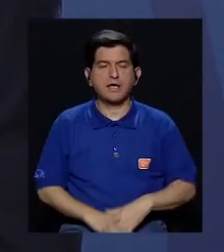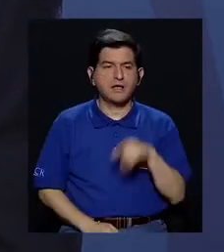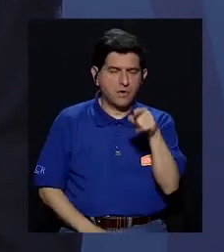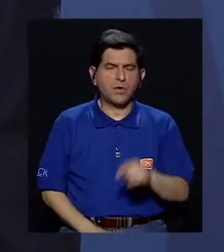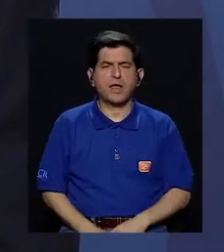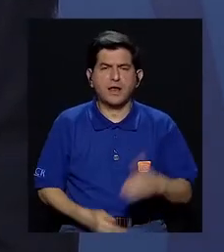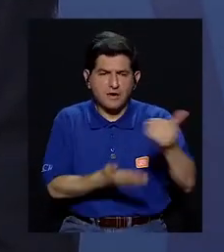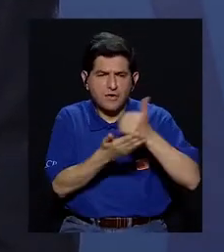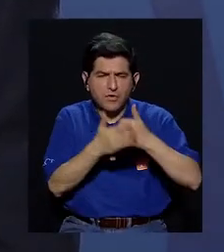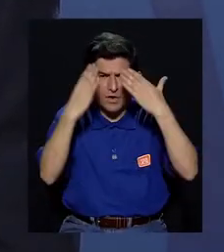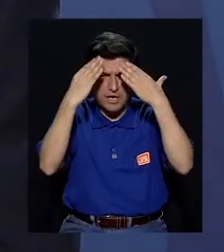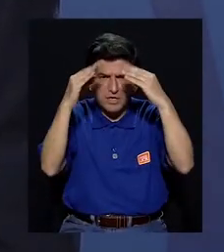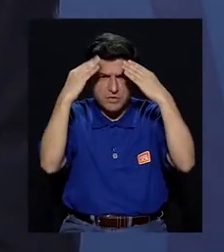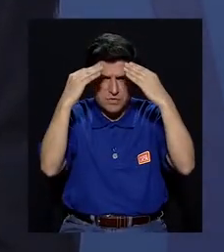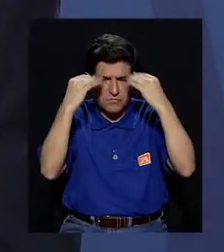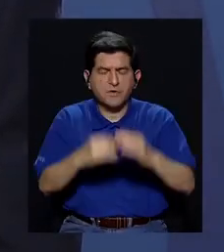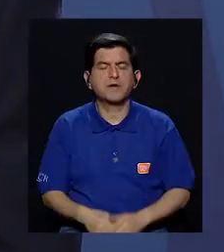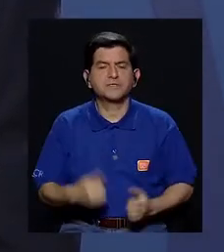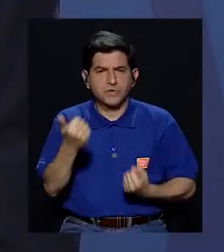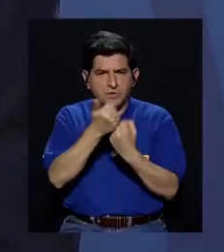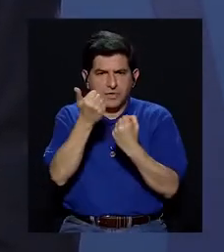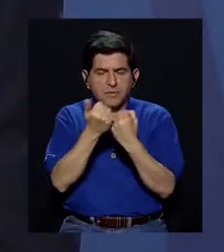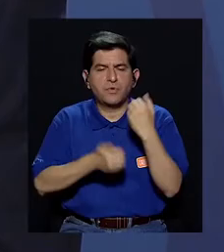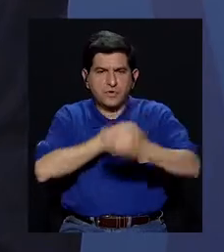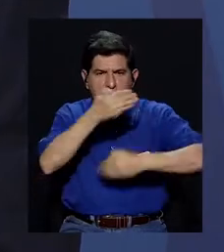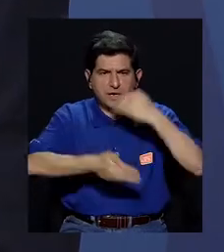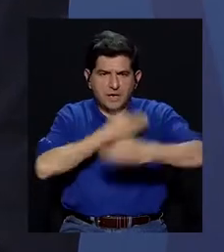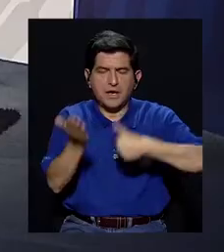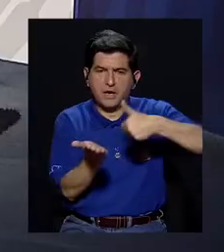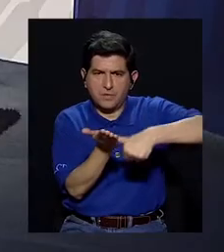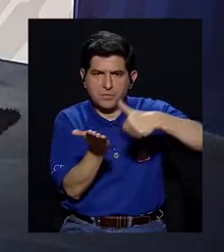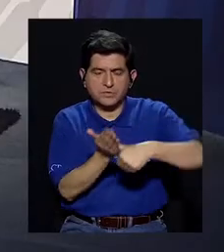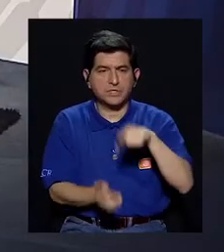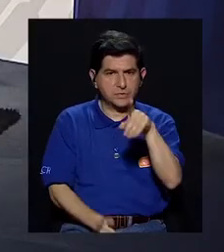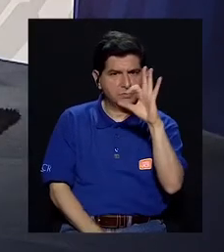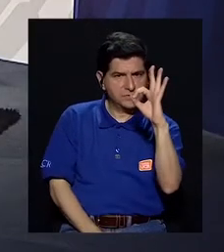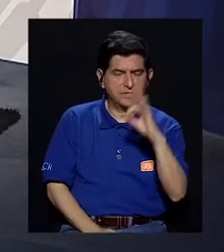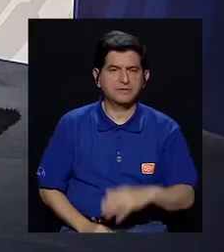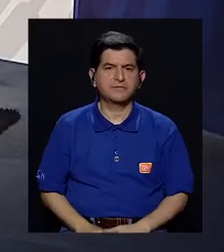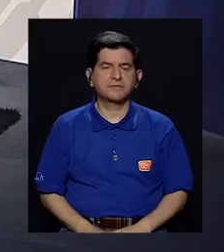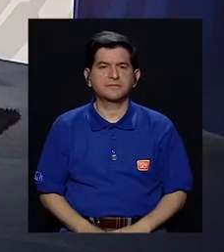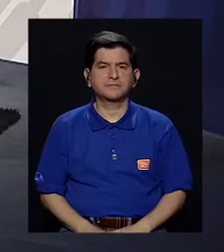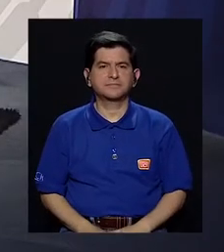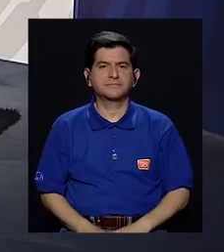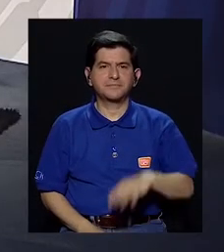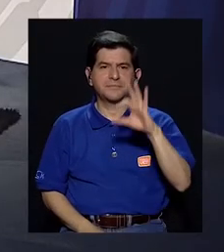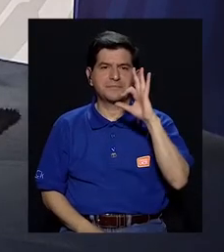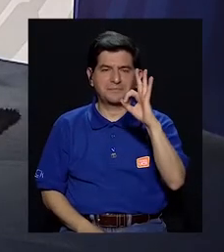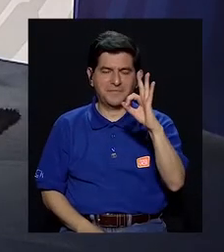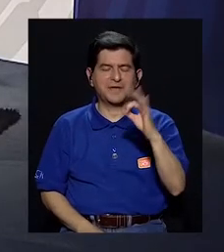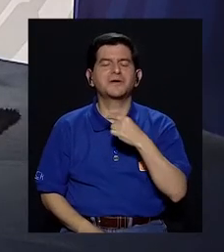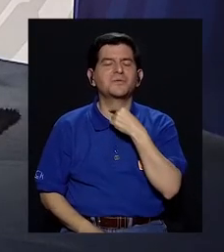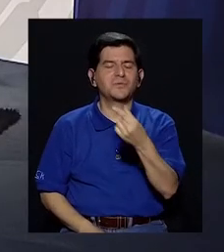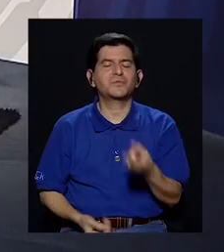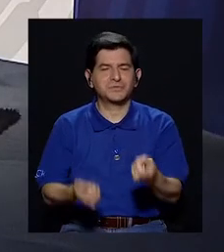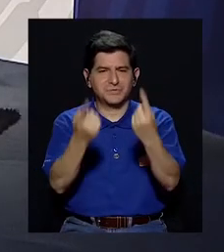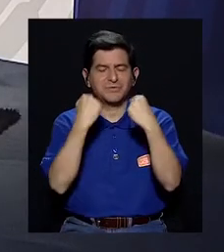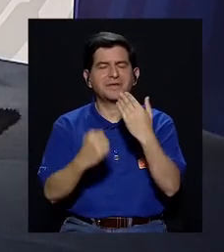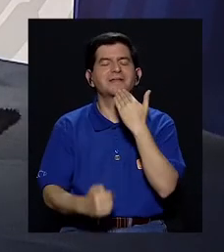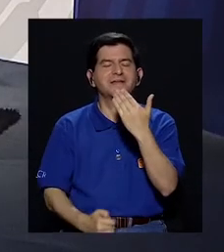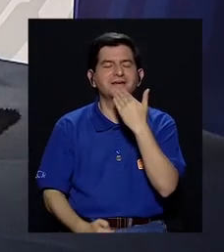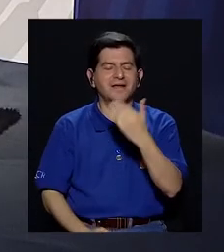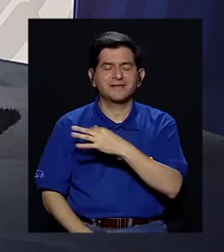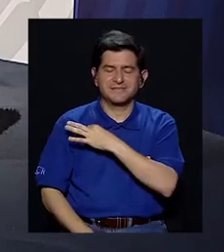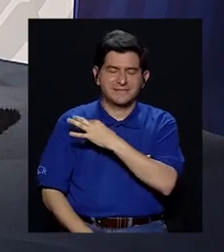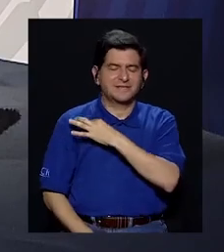recabando una serie de datos digitales que aportan mucho en este proceso electoral como ésta está muy bien malone un placer estar aquí